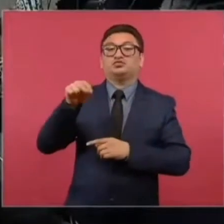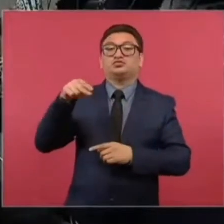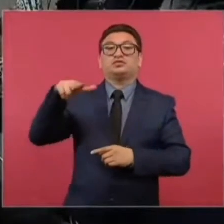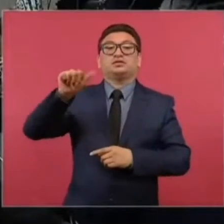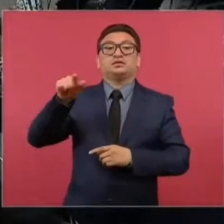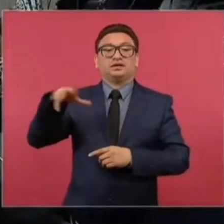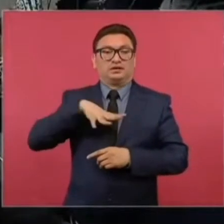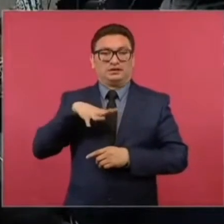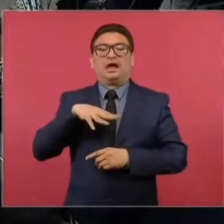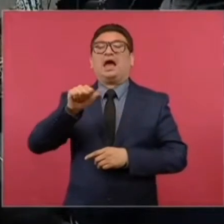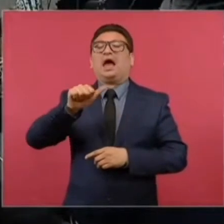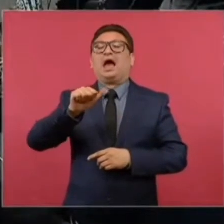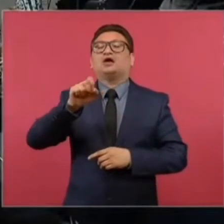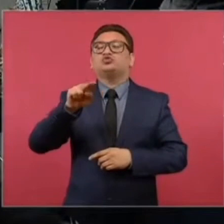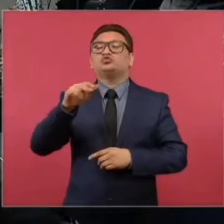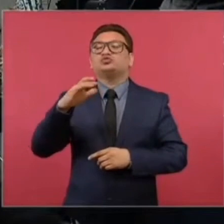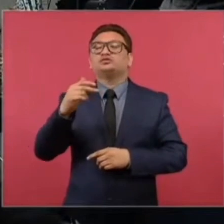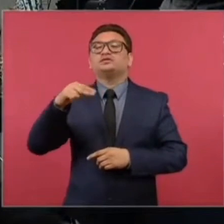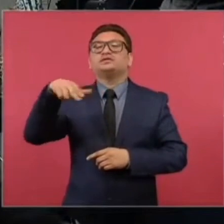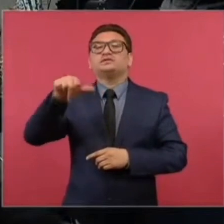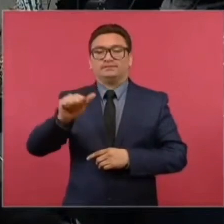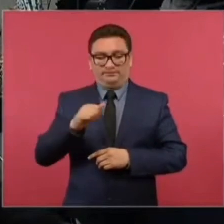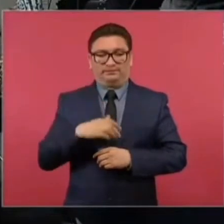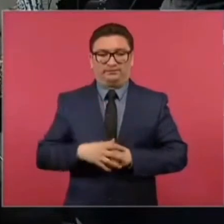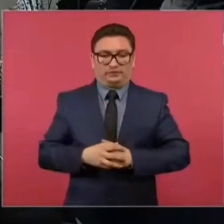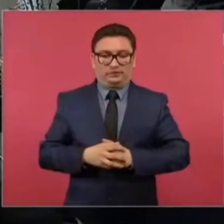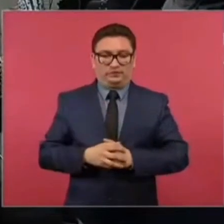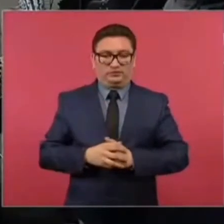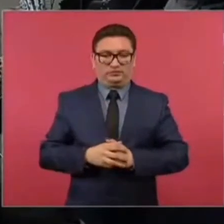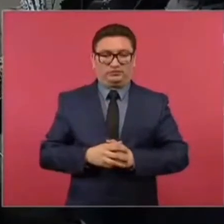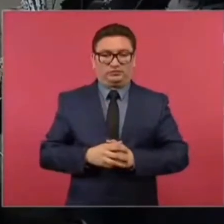tiene? Azucena.